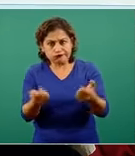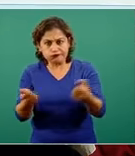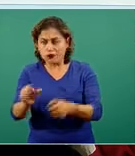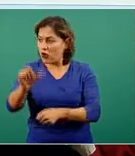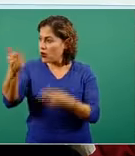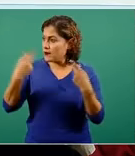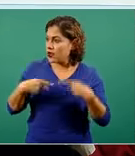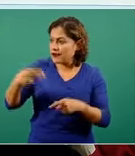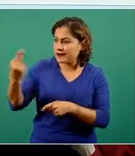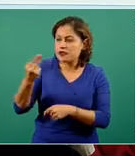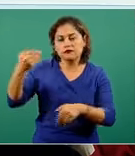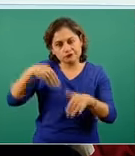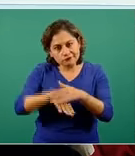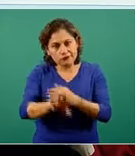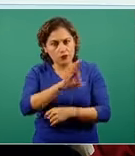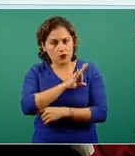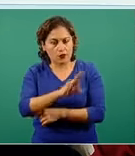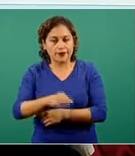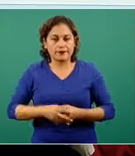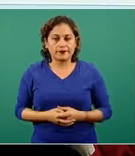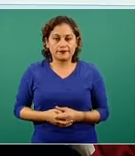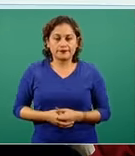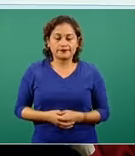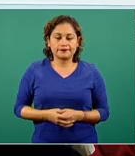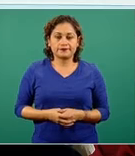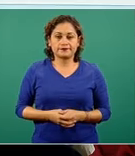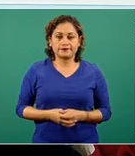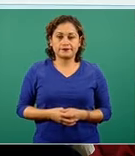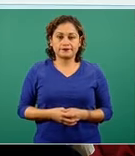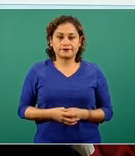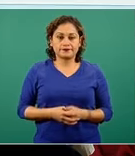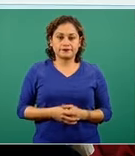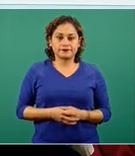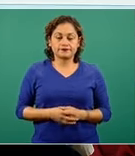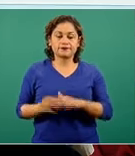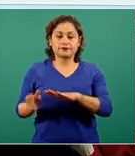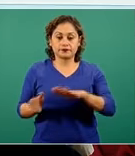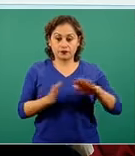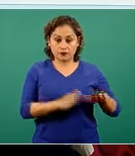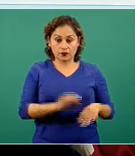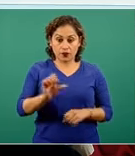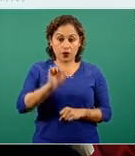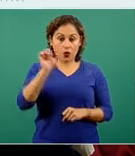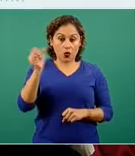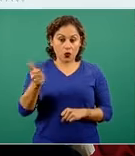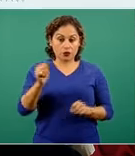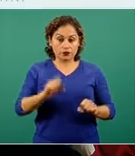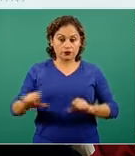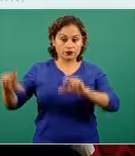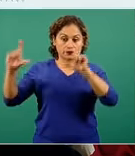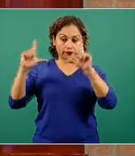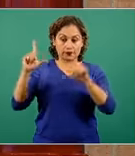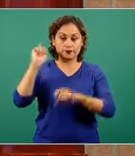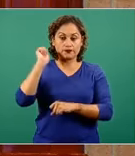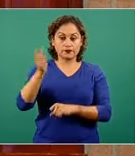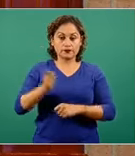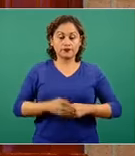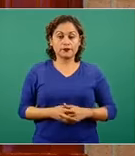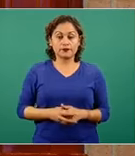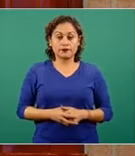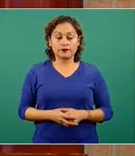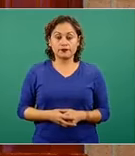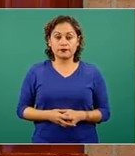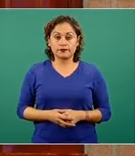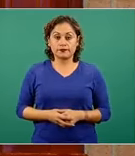la necesidad que en un momento se presenta. Muy bien, vamos a ver la siguiente diapositiva. Pasamos entonces ahora